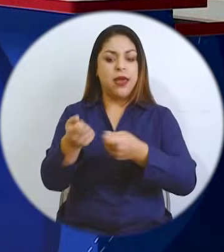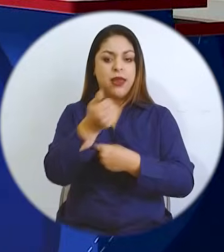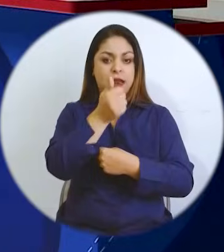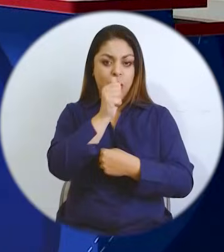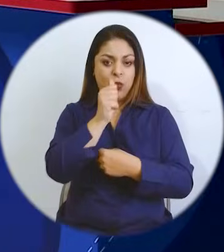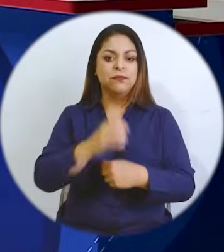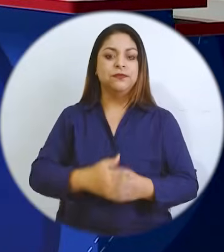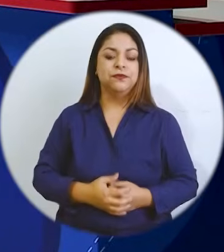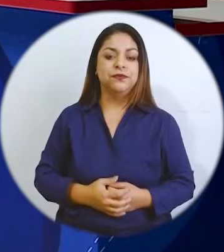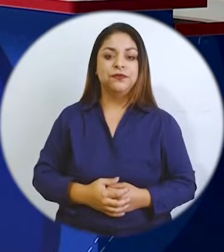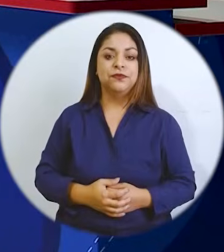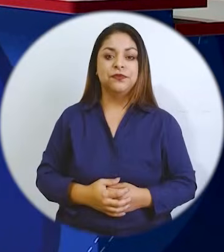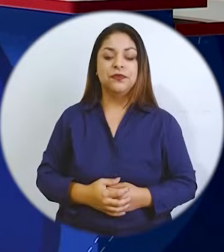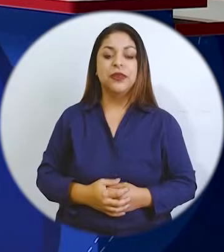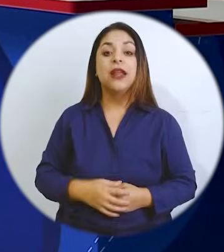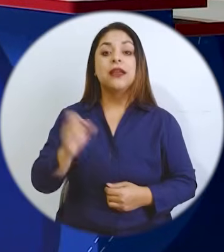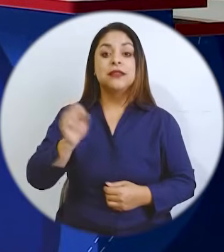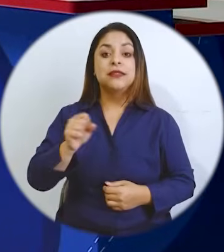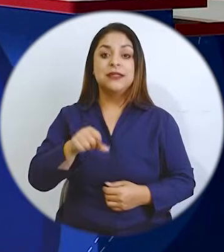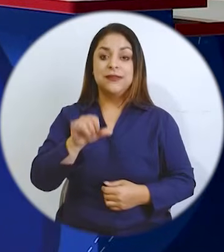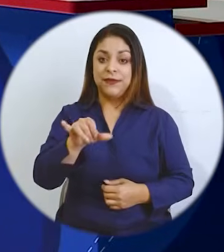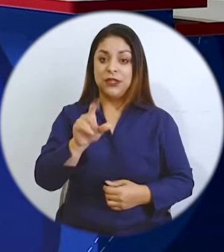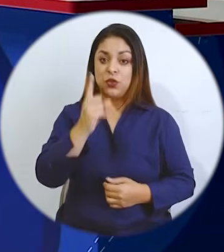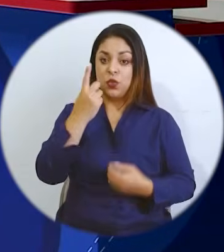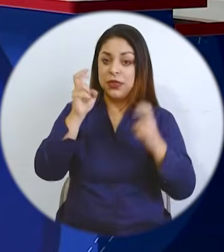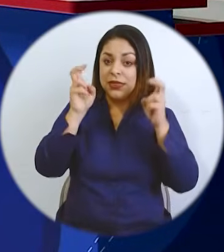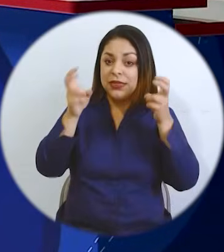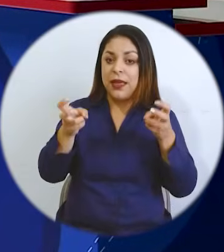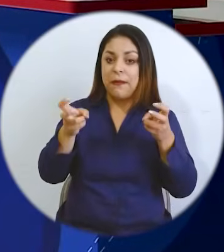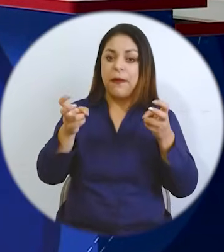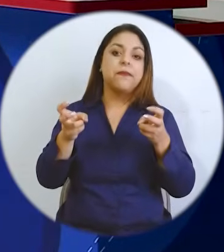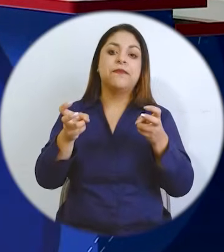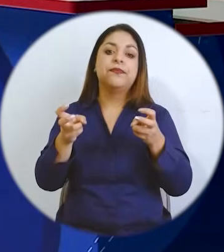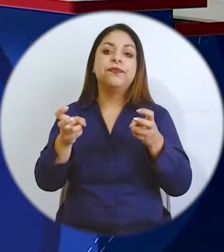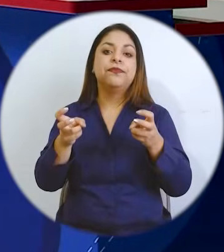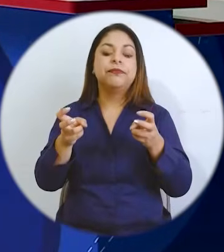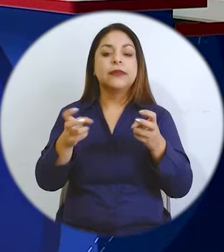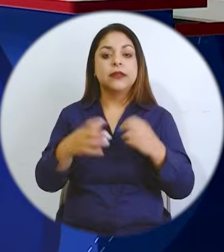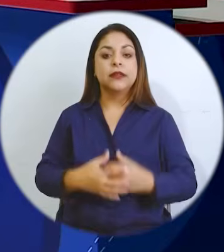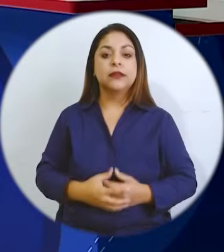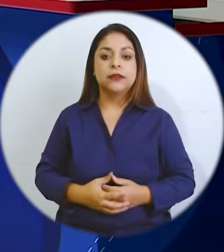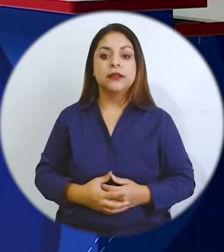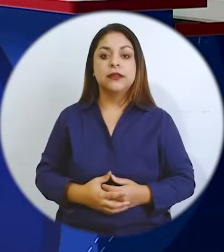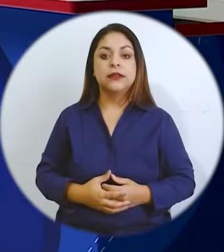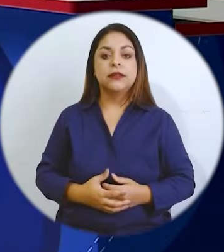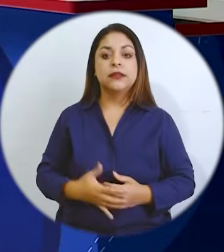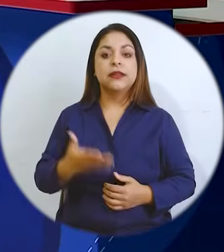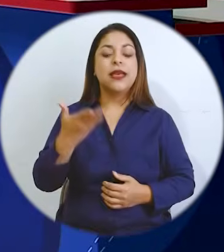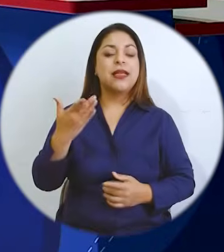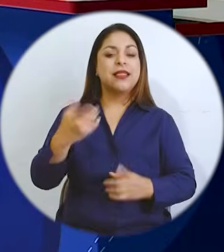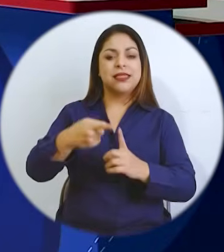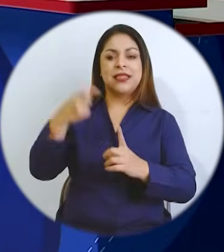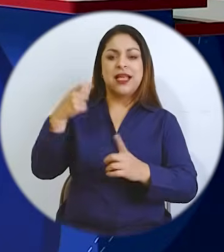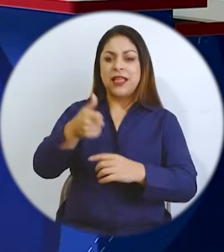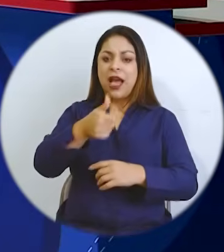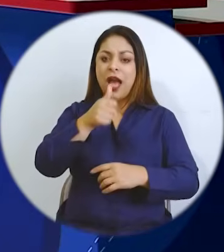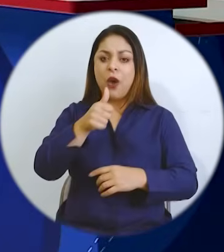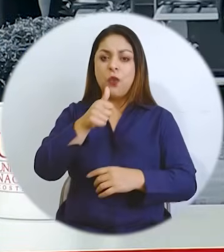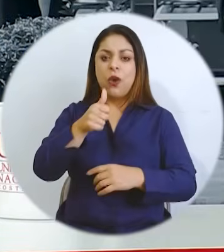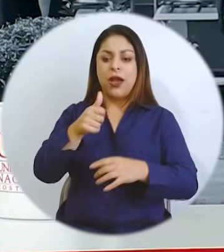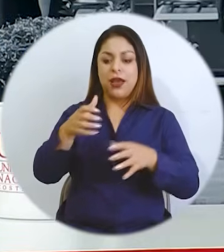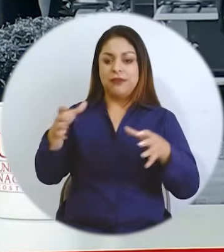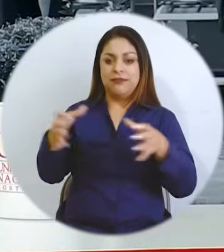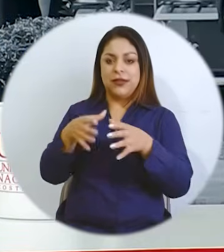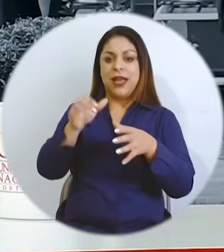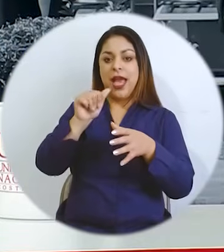ese es un tema, digamos, que empieza casi no. El acueducto, la SADA nace